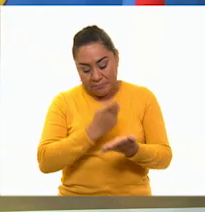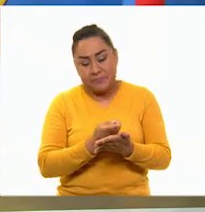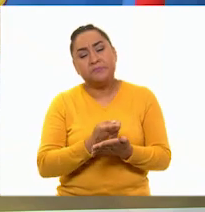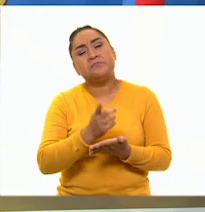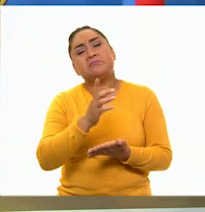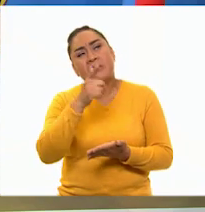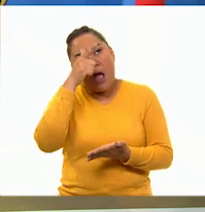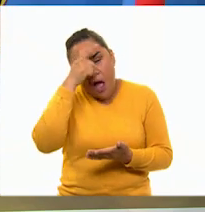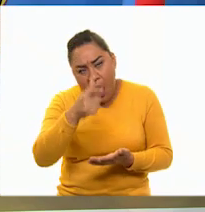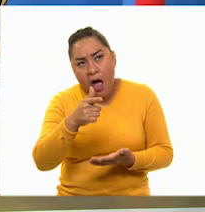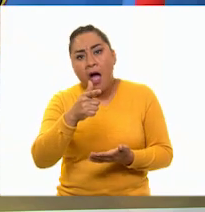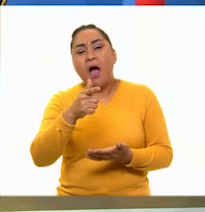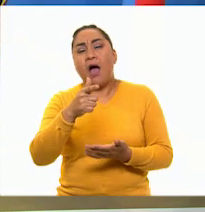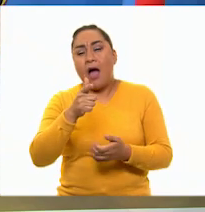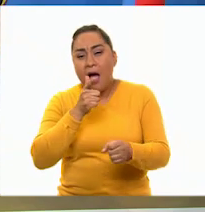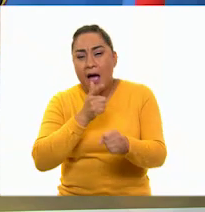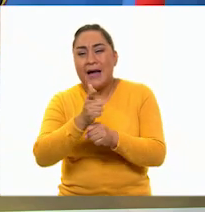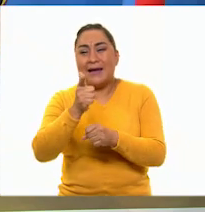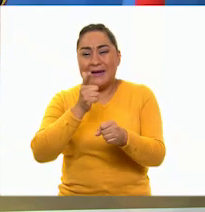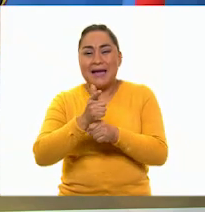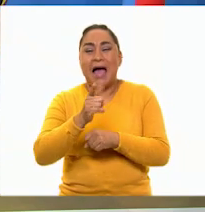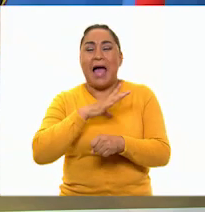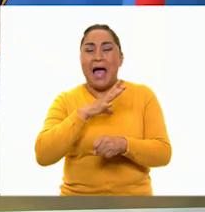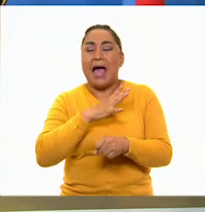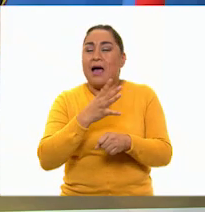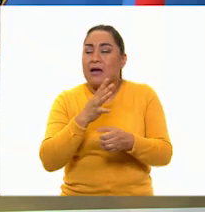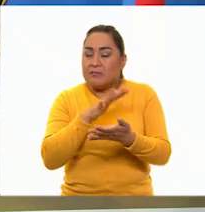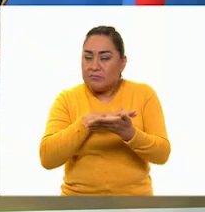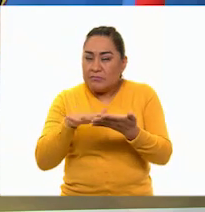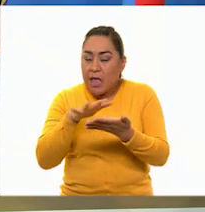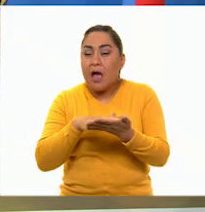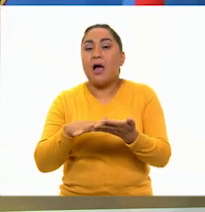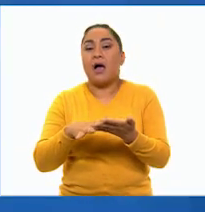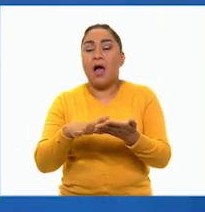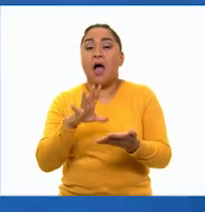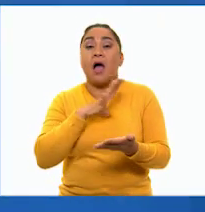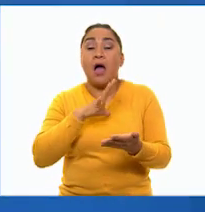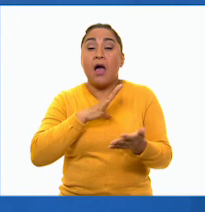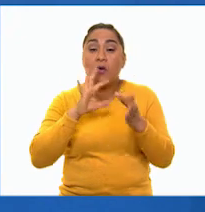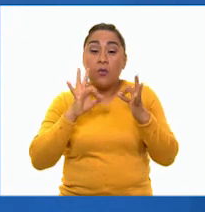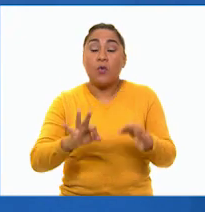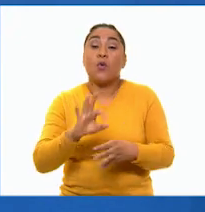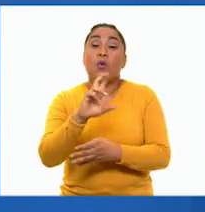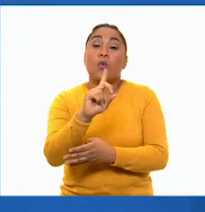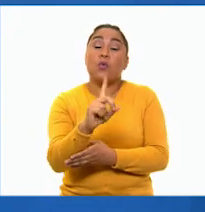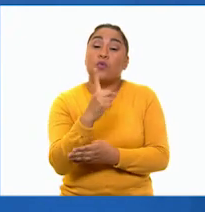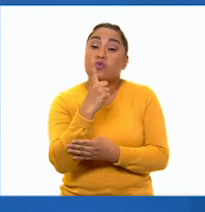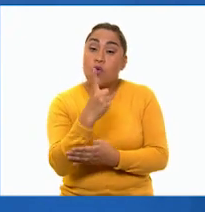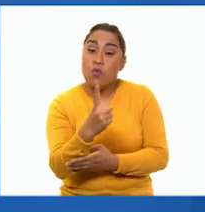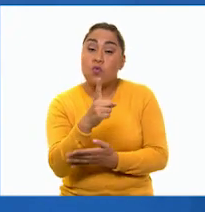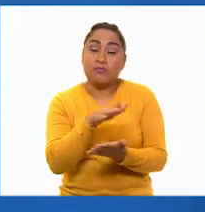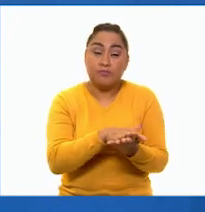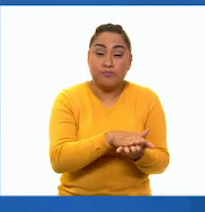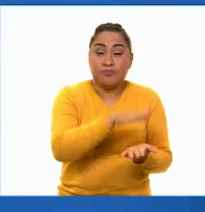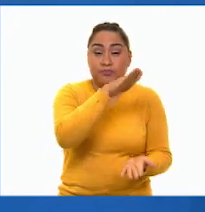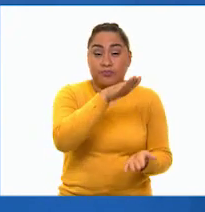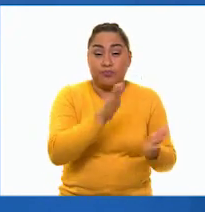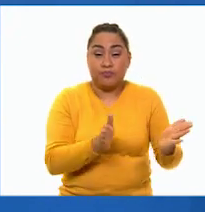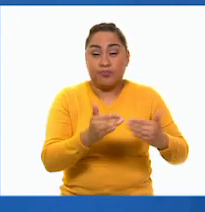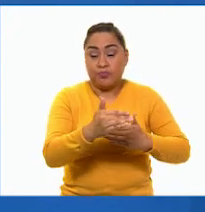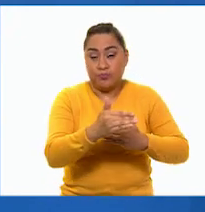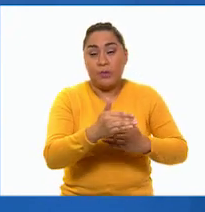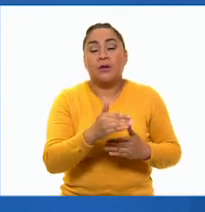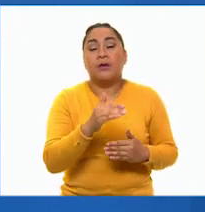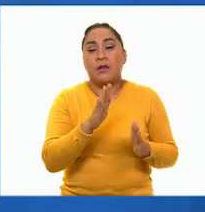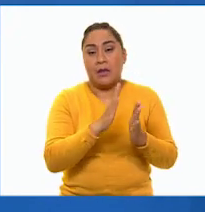que también pues tenemos y encontramos al resolver fue que se formaron 31 paquetes de libretas y